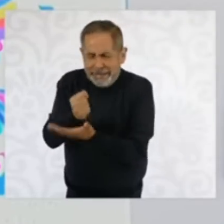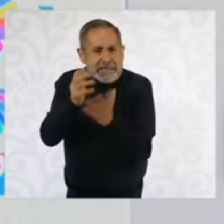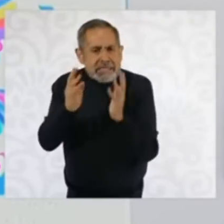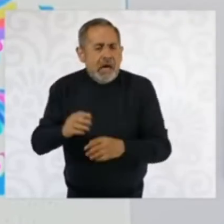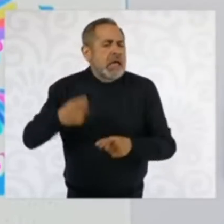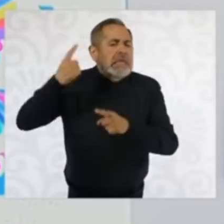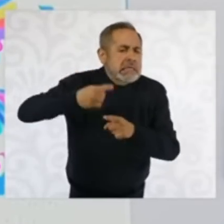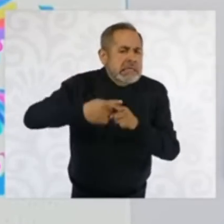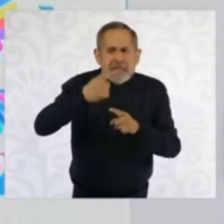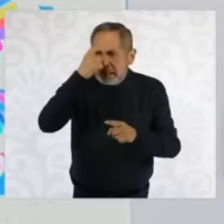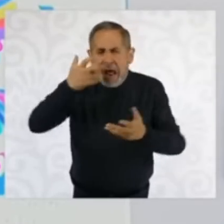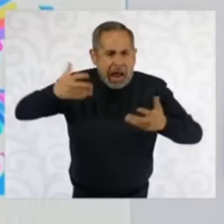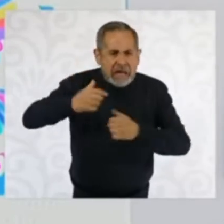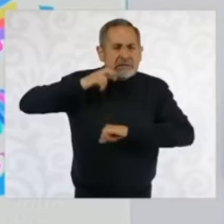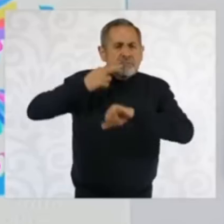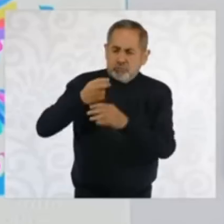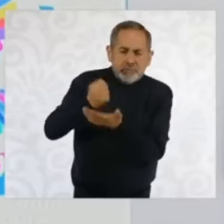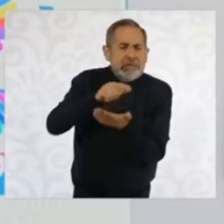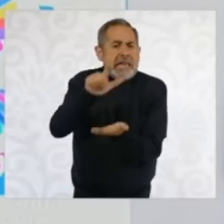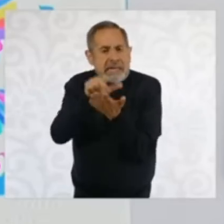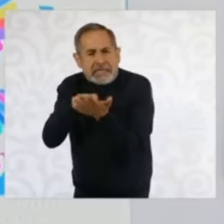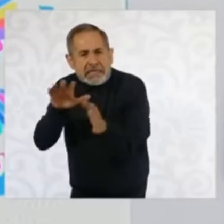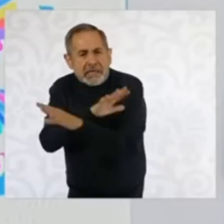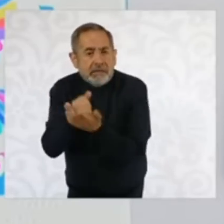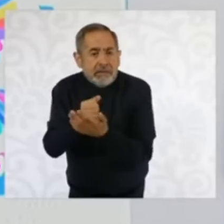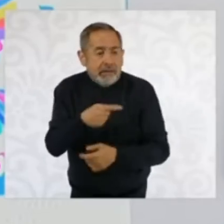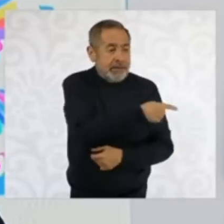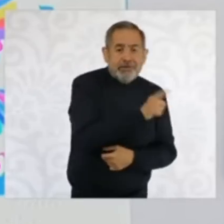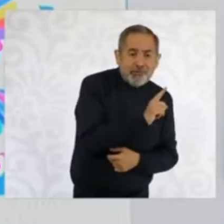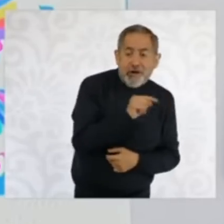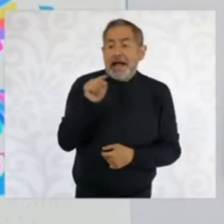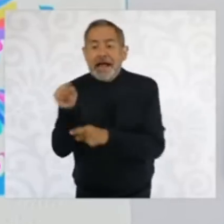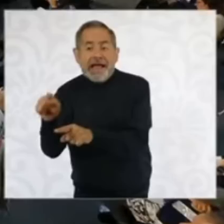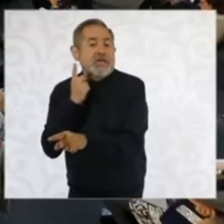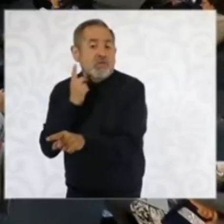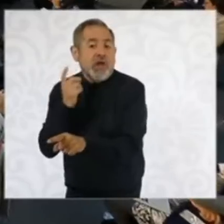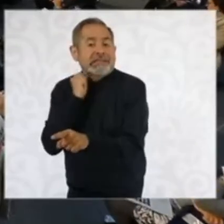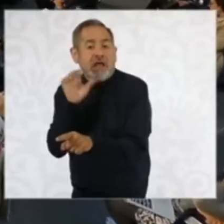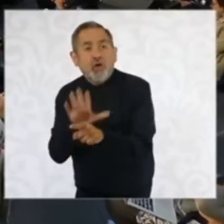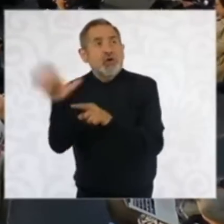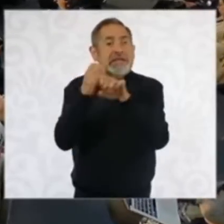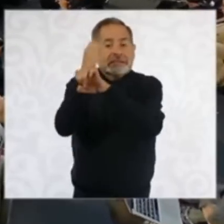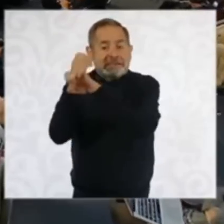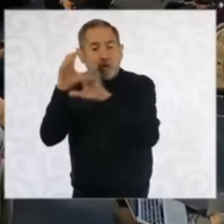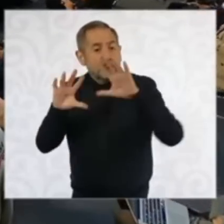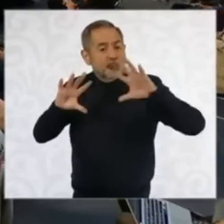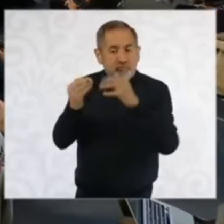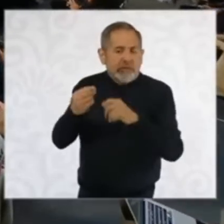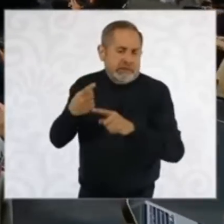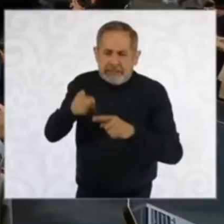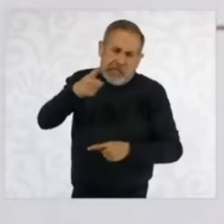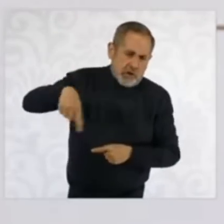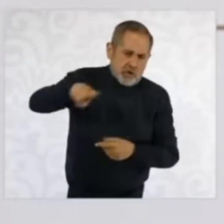quién le corresponden las reformas constitucionales? Al legislativo, al constituyente. ¿Quién es el constituyente en